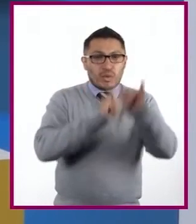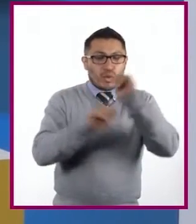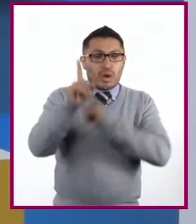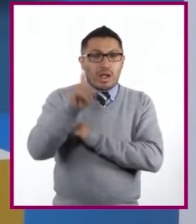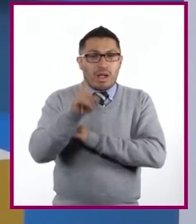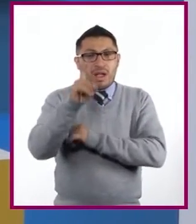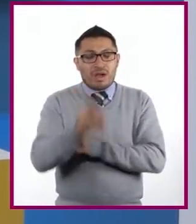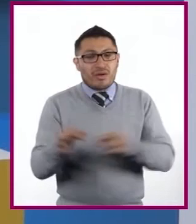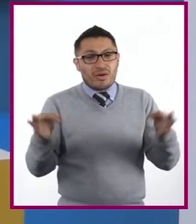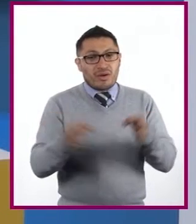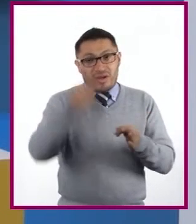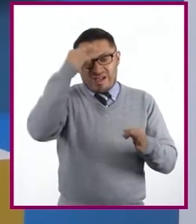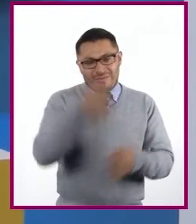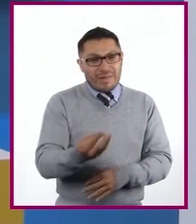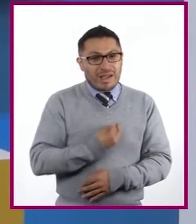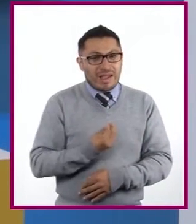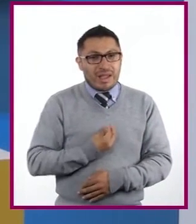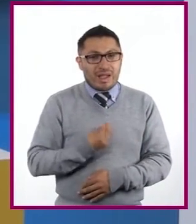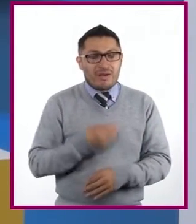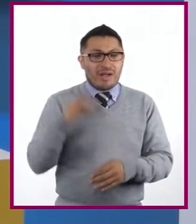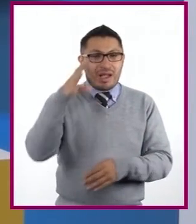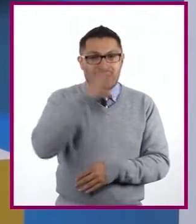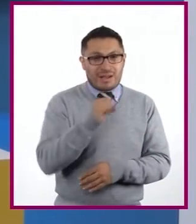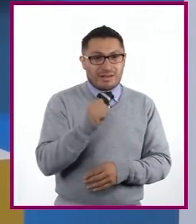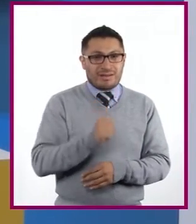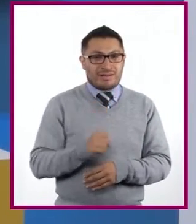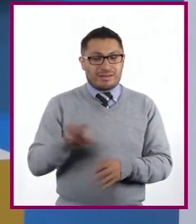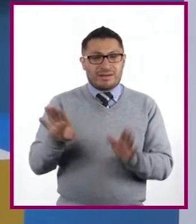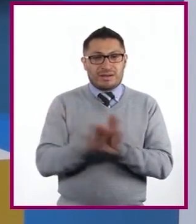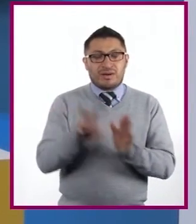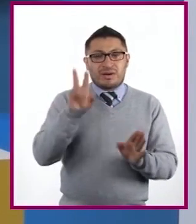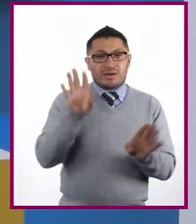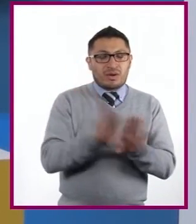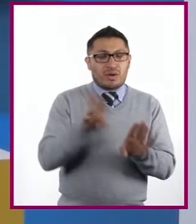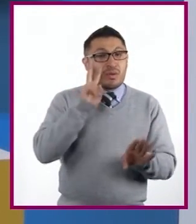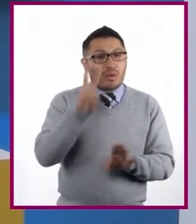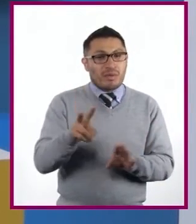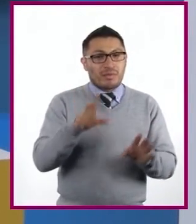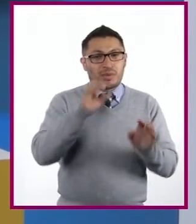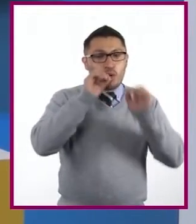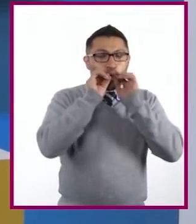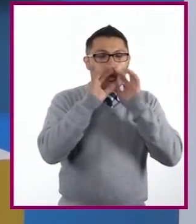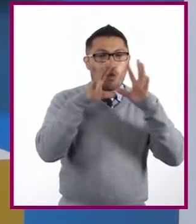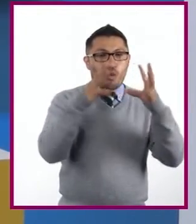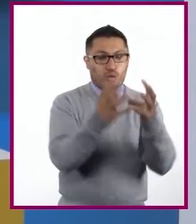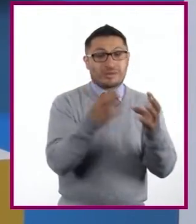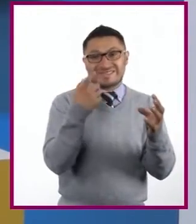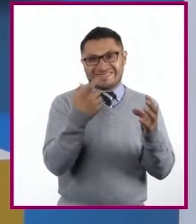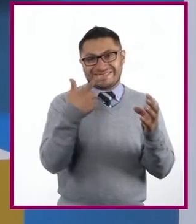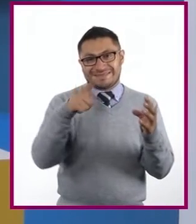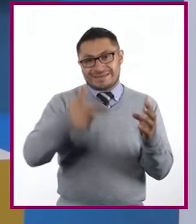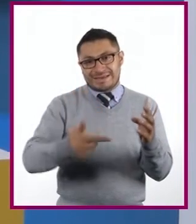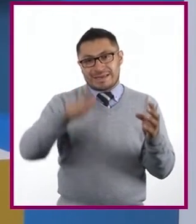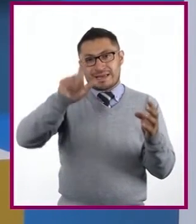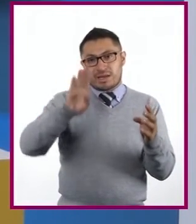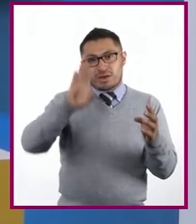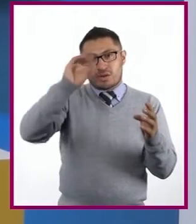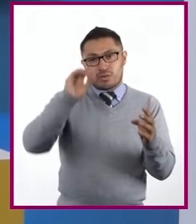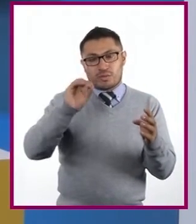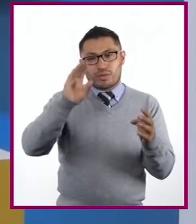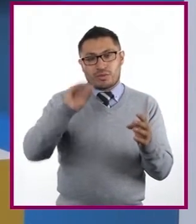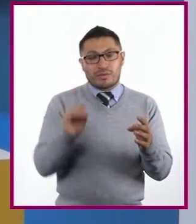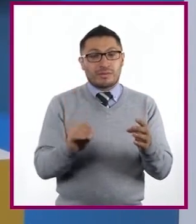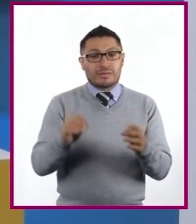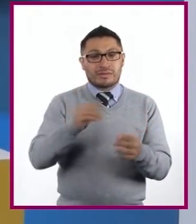agua para resistir la absorción del calor, como vimos con el experimento del globo. Desde la Alcaldía Benito Juárez, Ciudad de